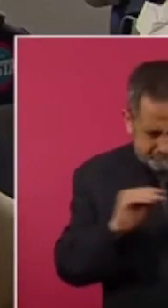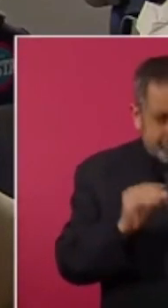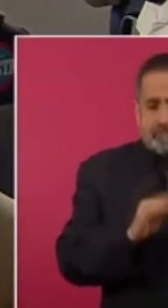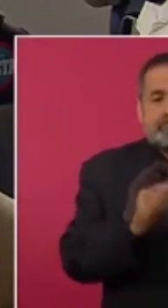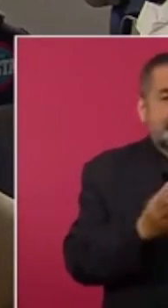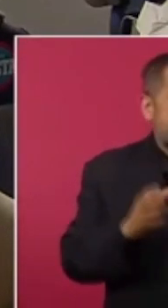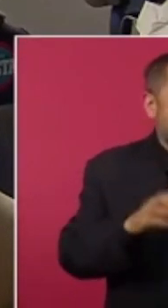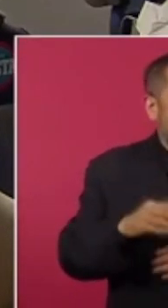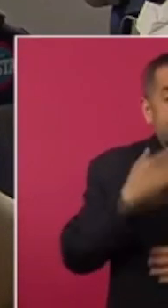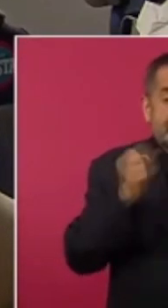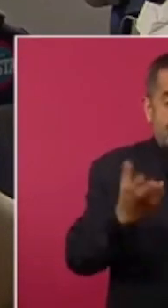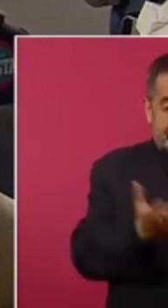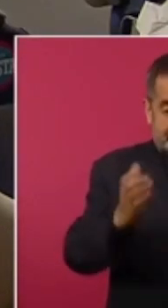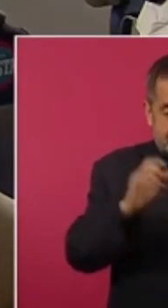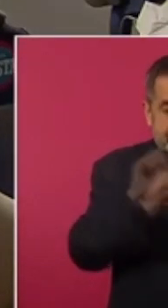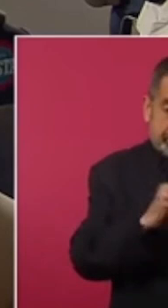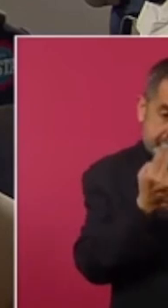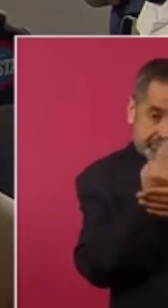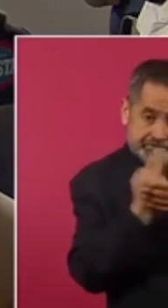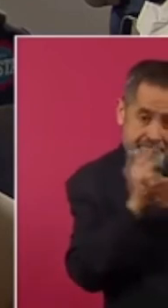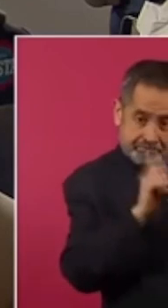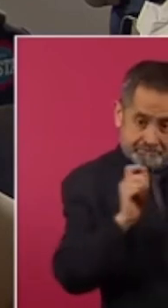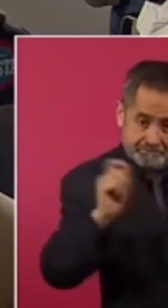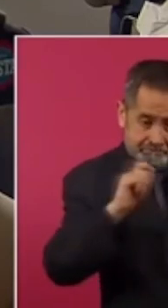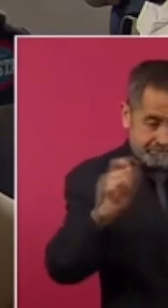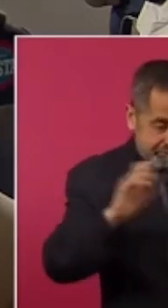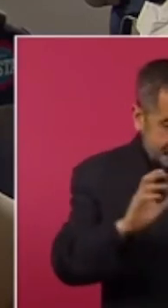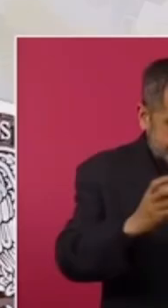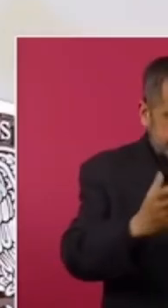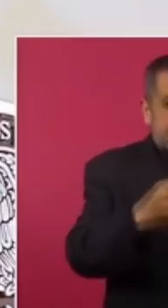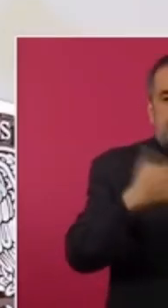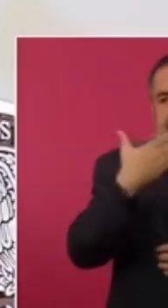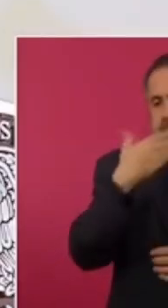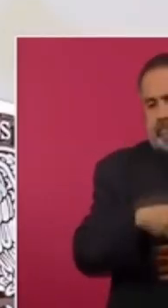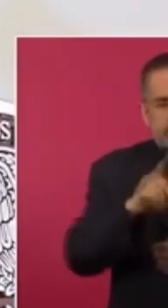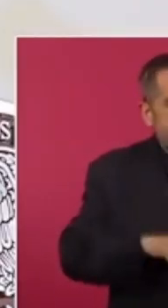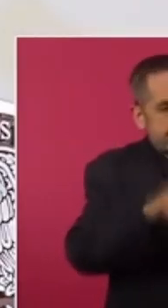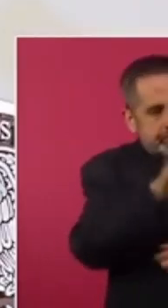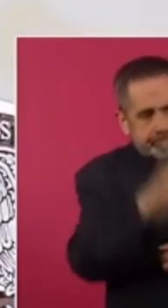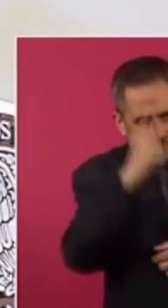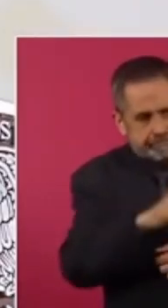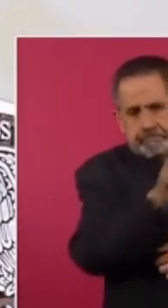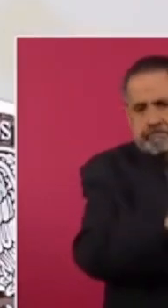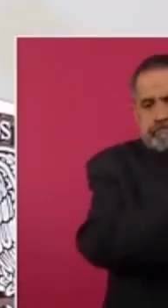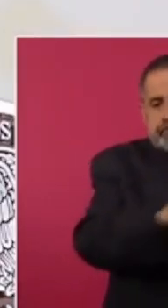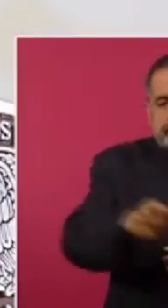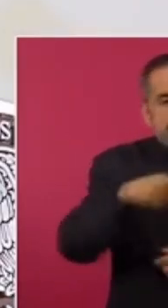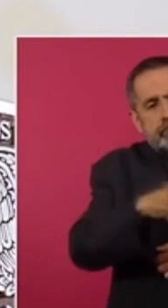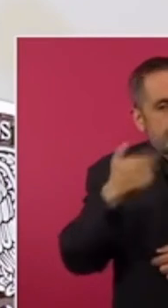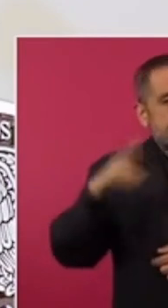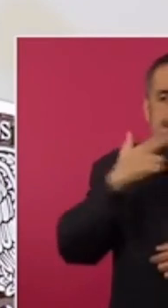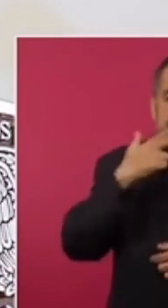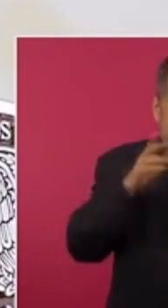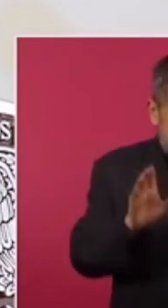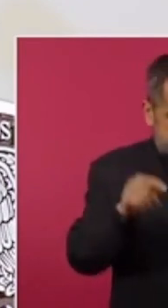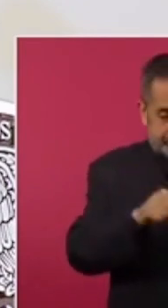muchas de estas vasijas tienen grafía, tienen escritura que da cuenta de los personajes que utilizaron